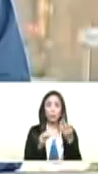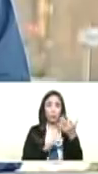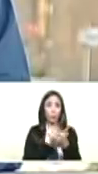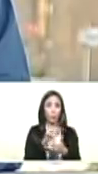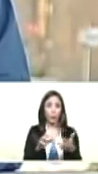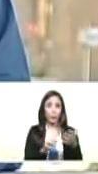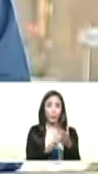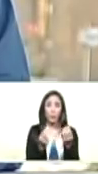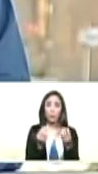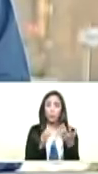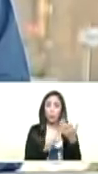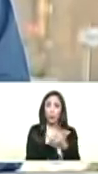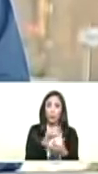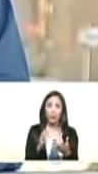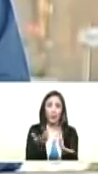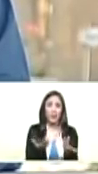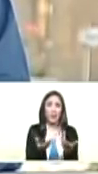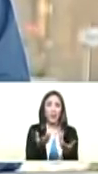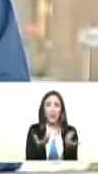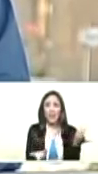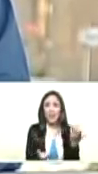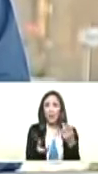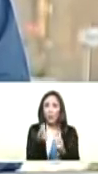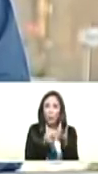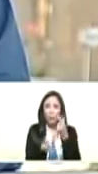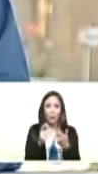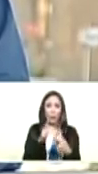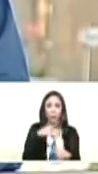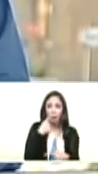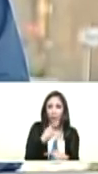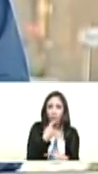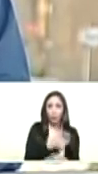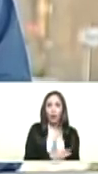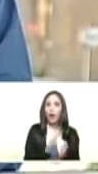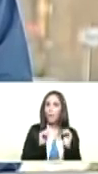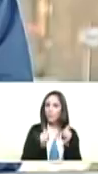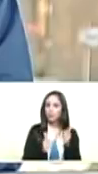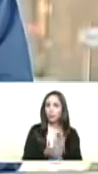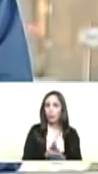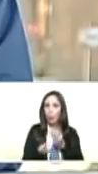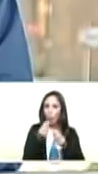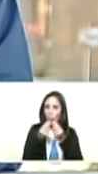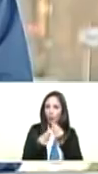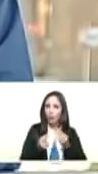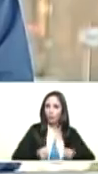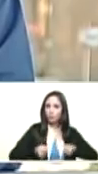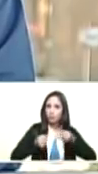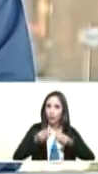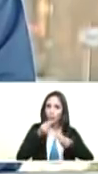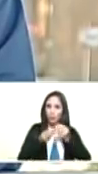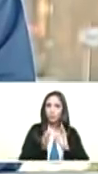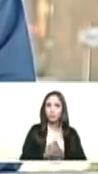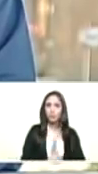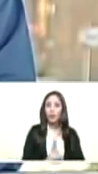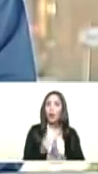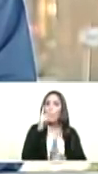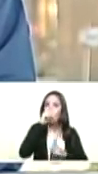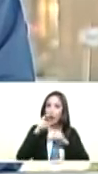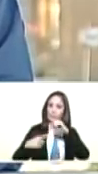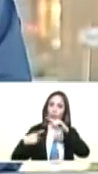contra la guerra económica, política. Nacieron los CLAP, Un año